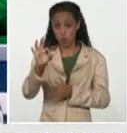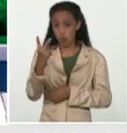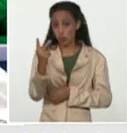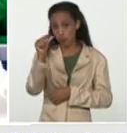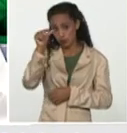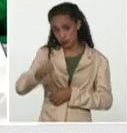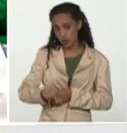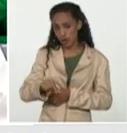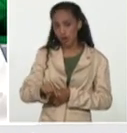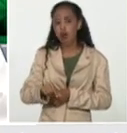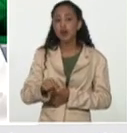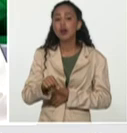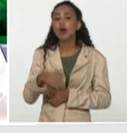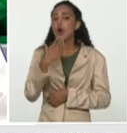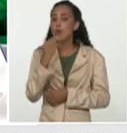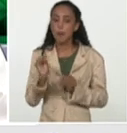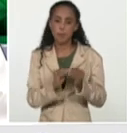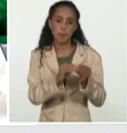Habana.